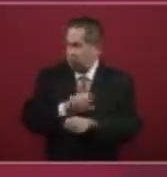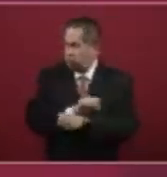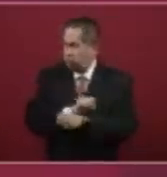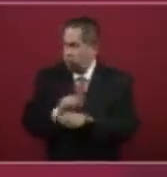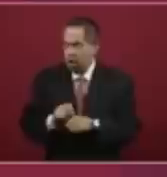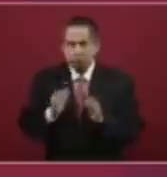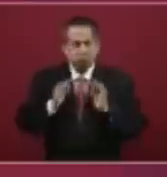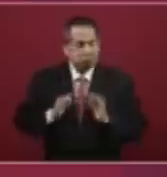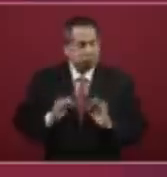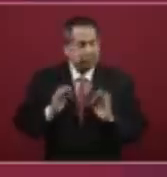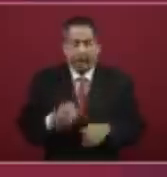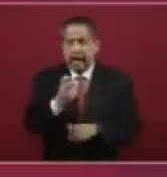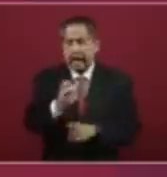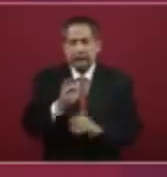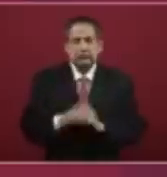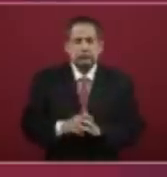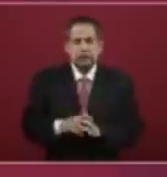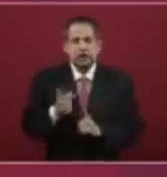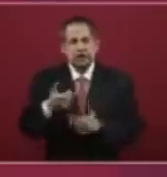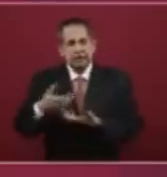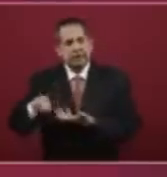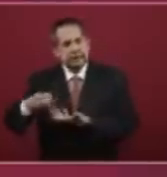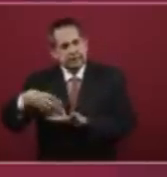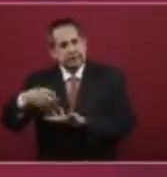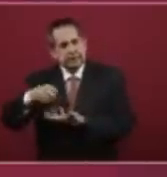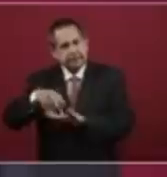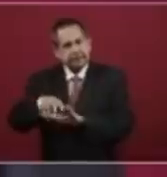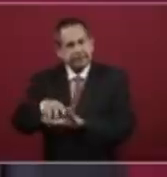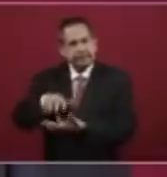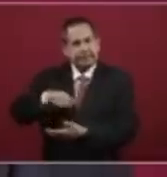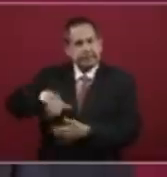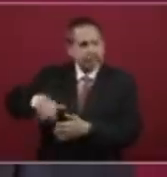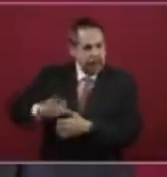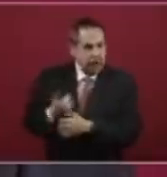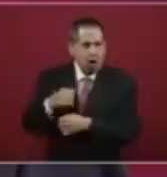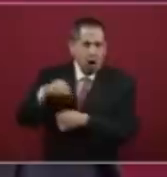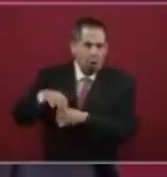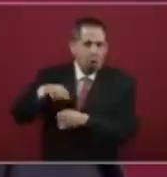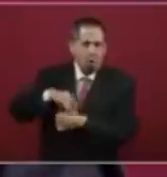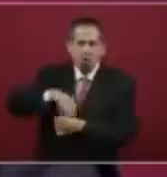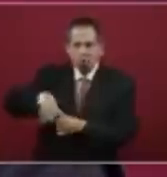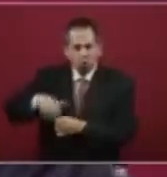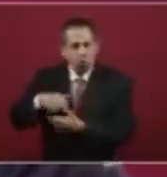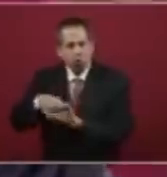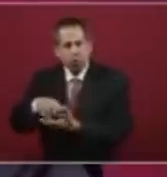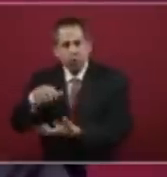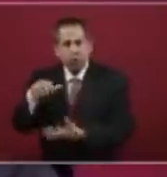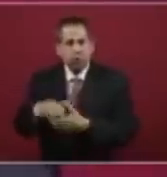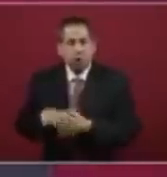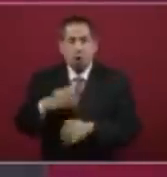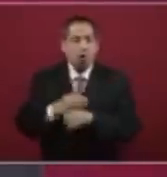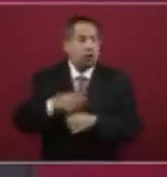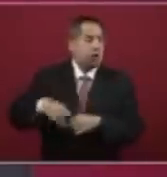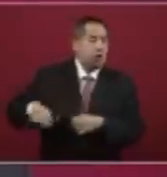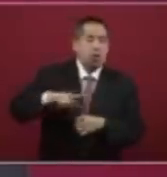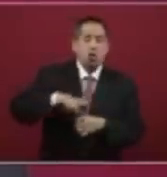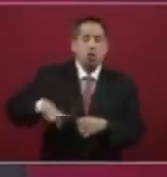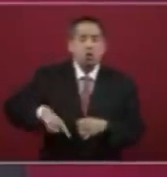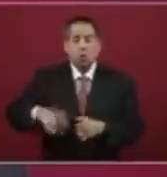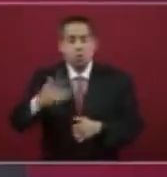Entonces, son ahorros porque ya no hay lujos en el